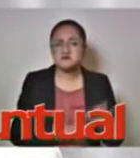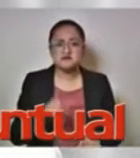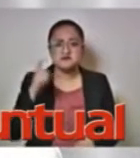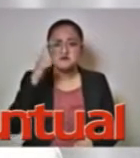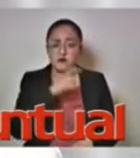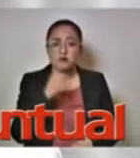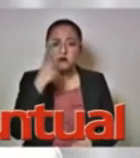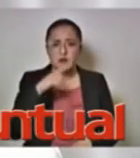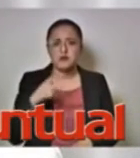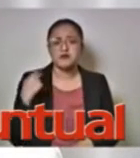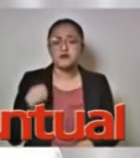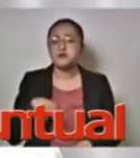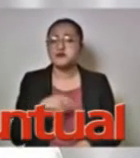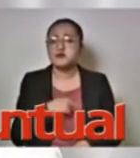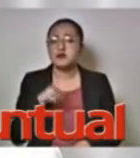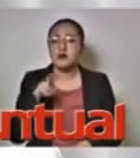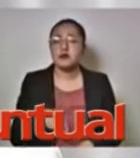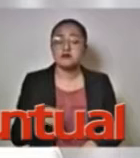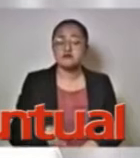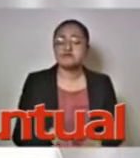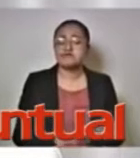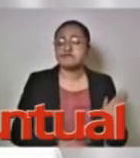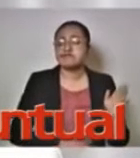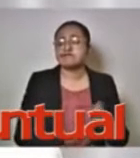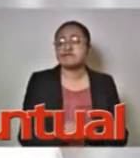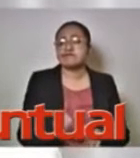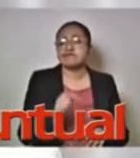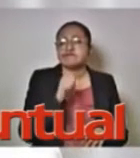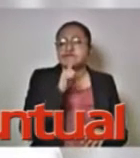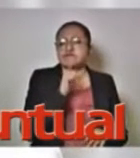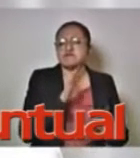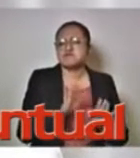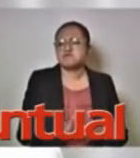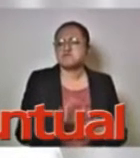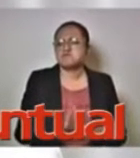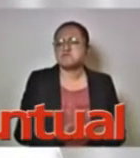nosotros es una curva que se mantiene